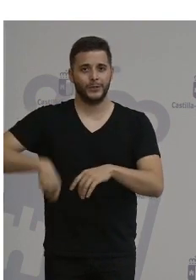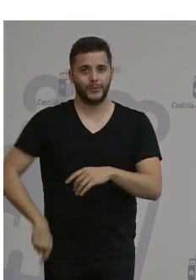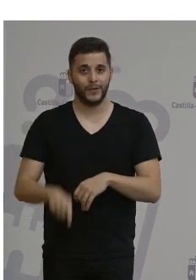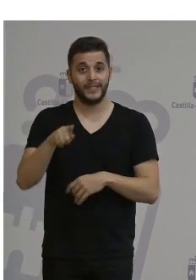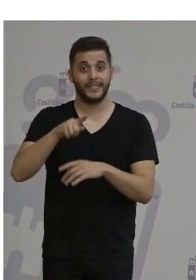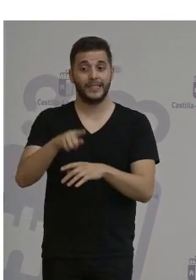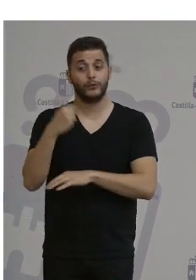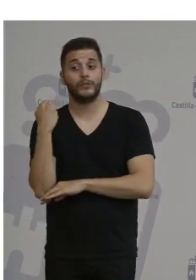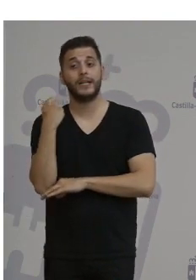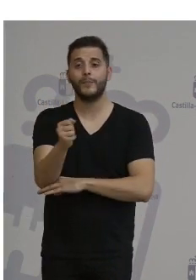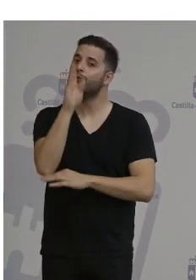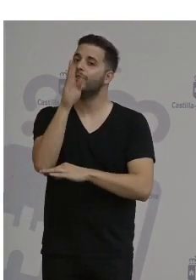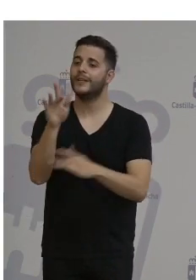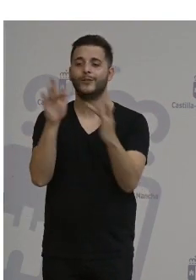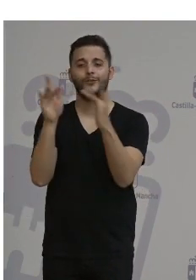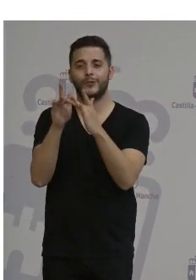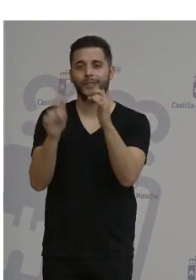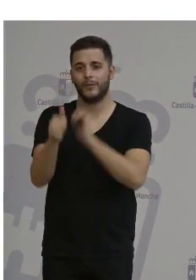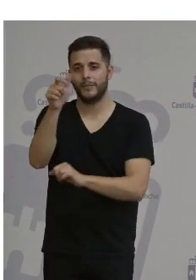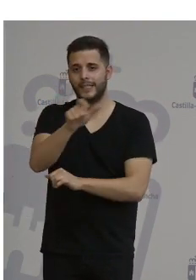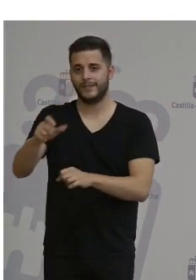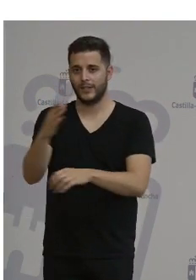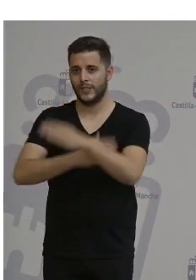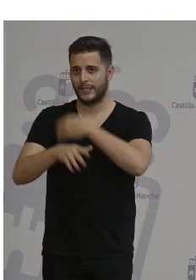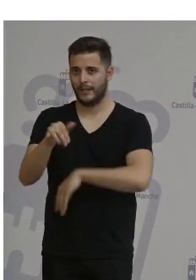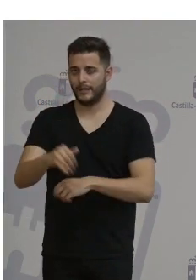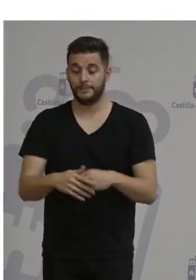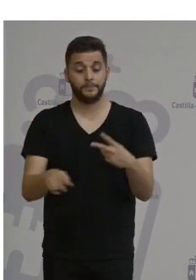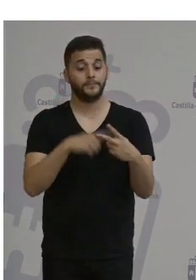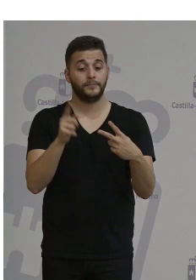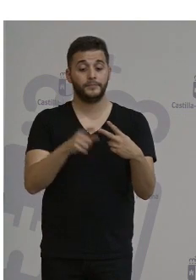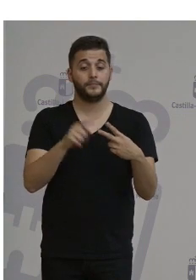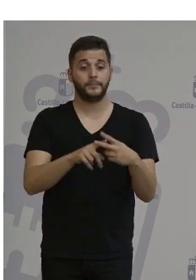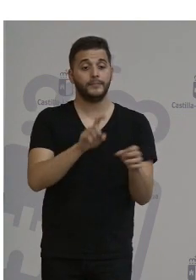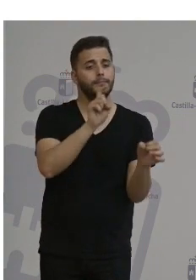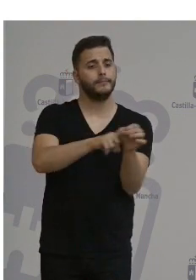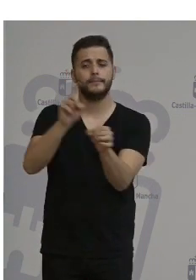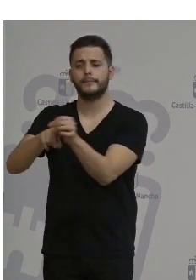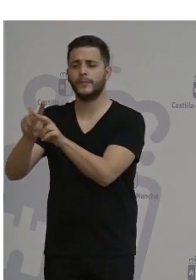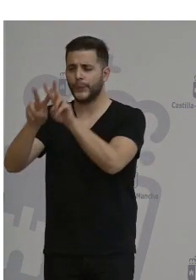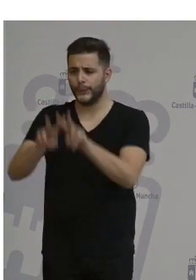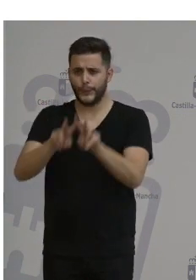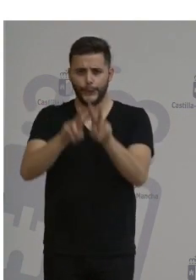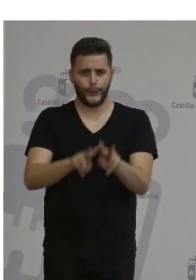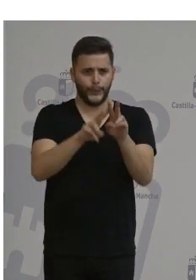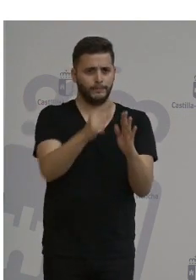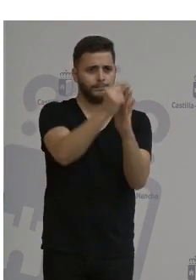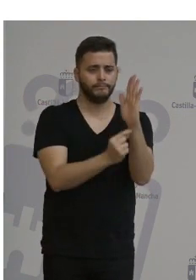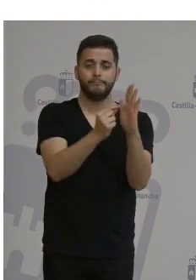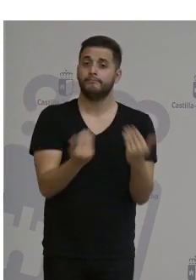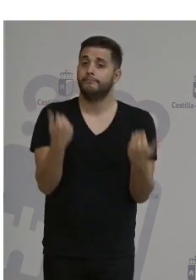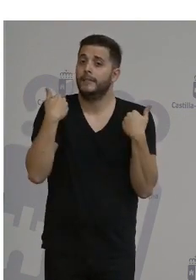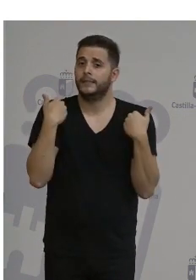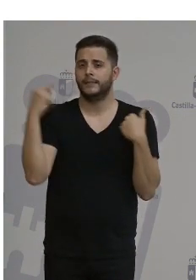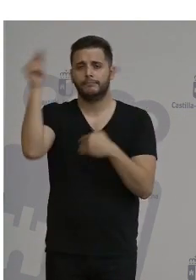desempeñar un apoyo más directo a estos trabajadores. Una segunda fase de análisis de puestos, con descripción exacta de tareas y habilidades,